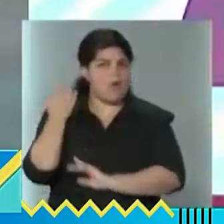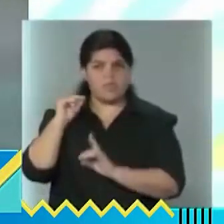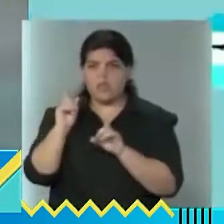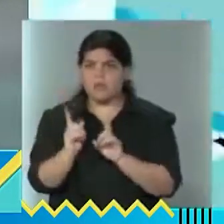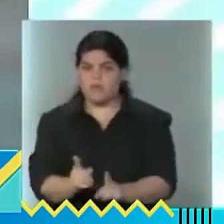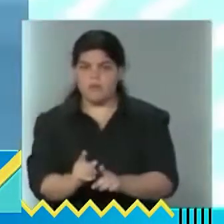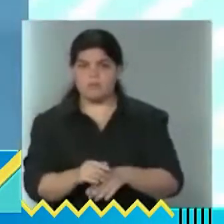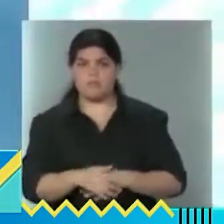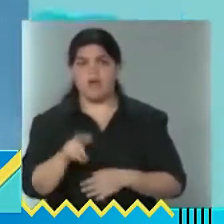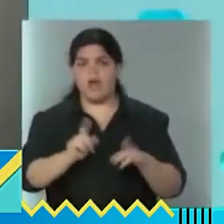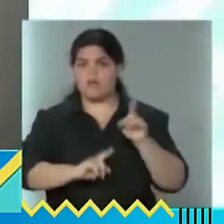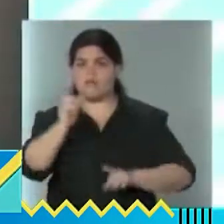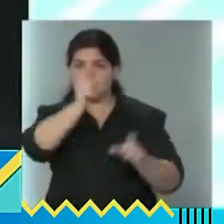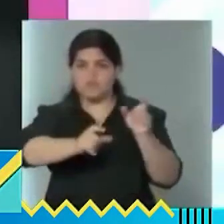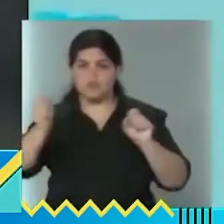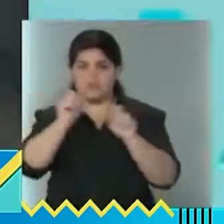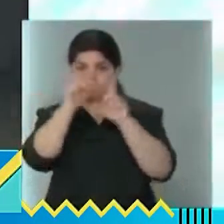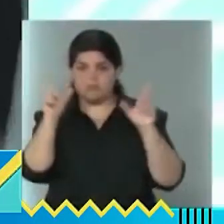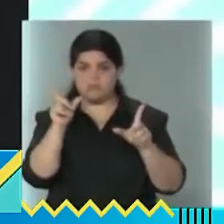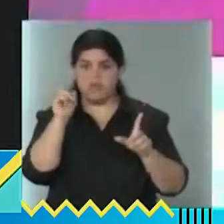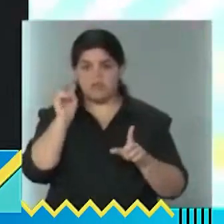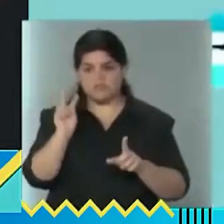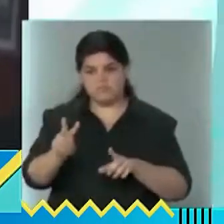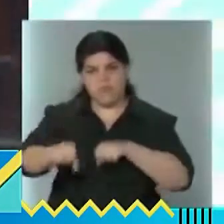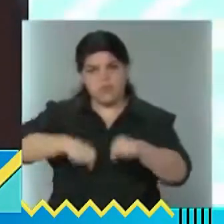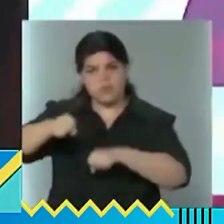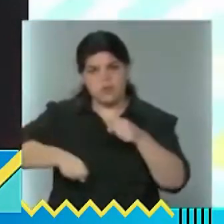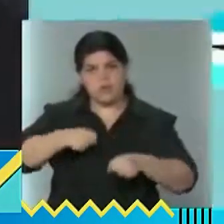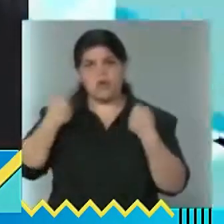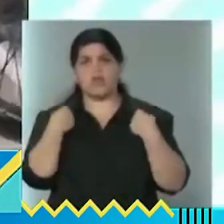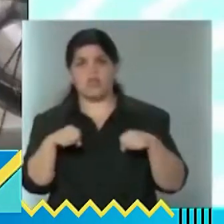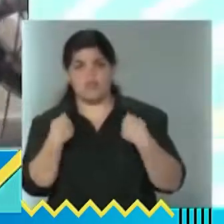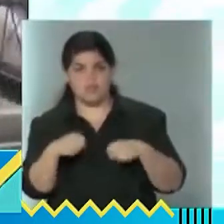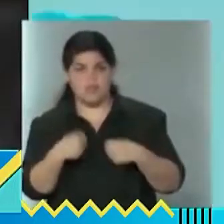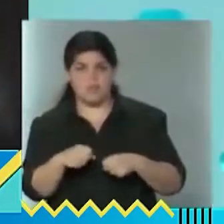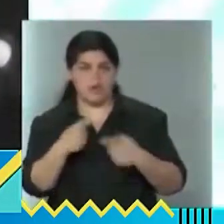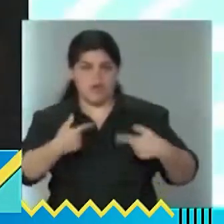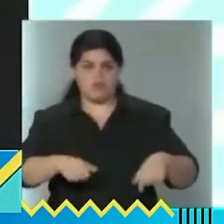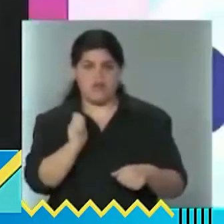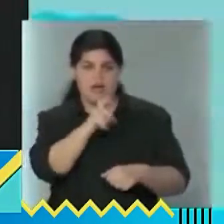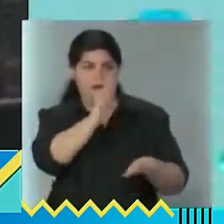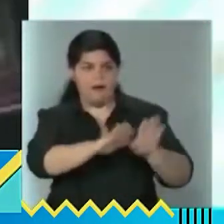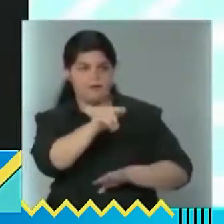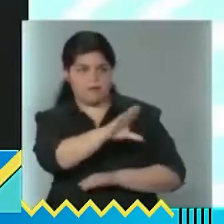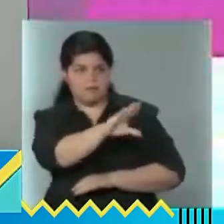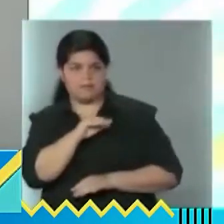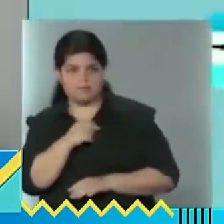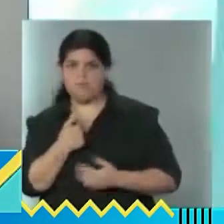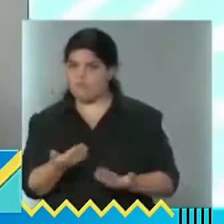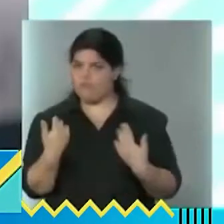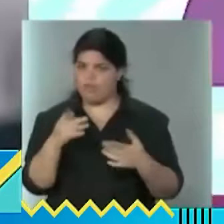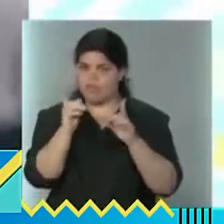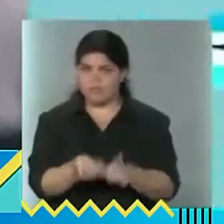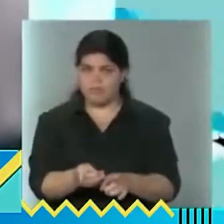veces se sorprende de la sociedad cuando te ven pedaleando, te ven haciendo deporte o te ven haciendo algo que ellos hacen y que creen que vos no podés hacer,